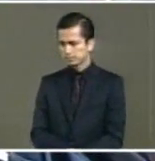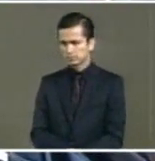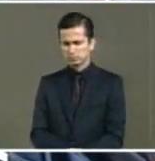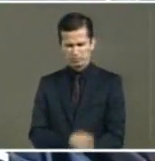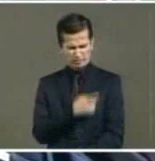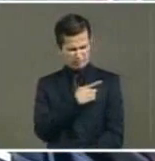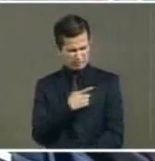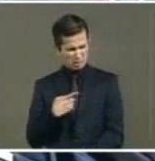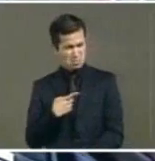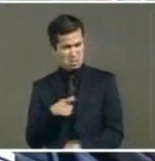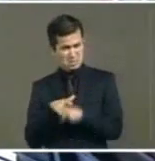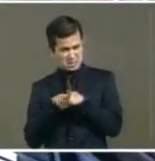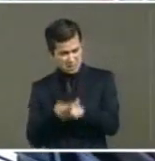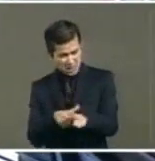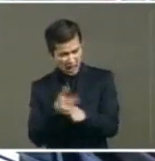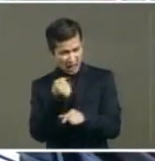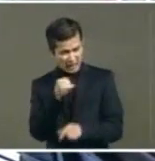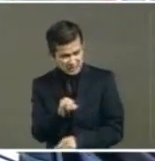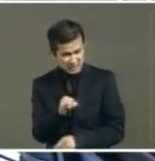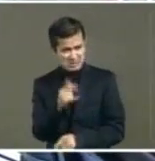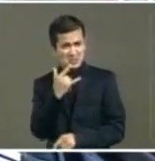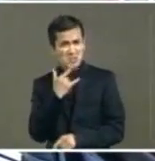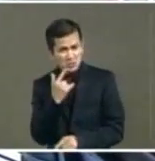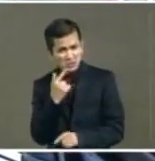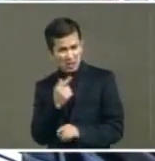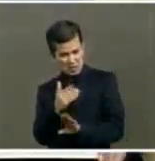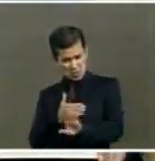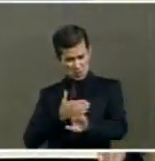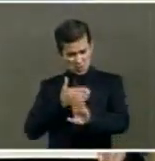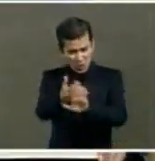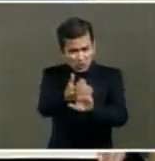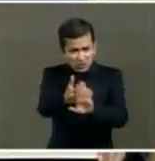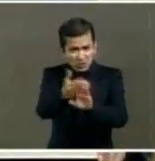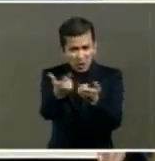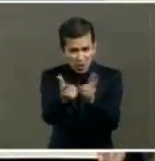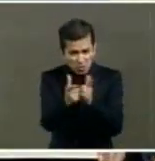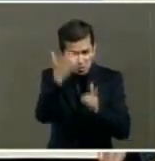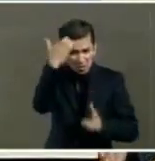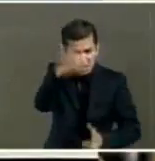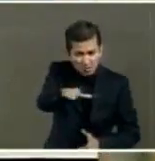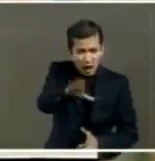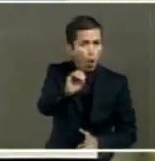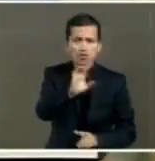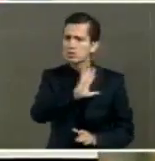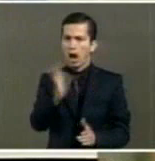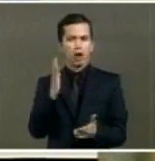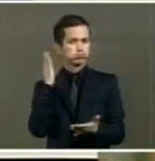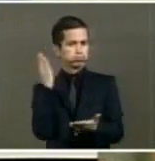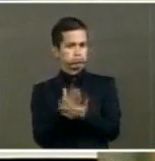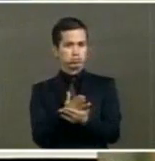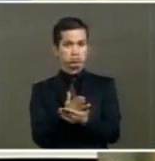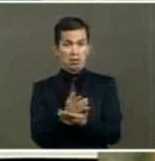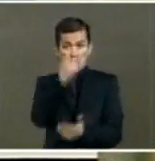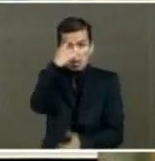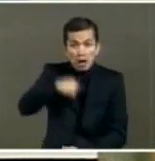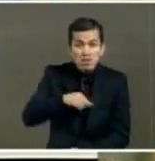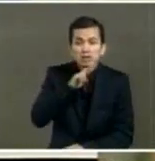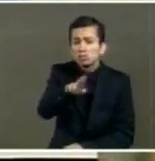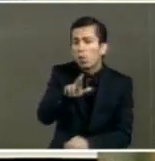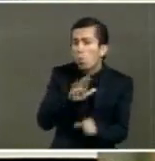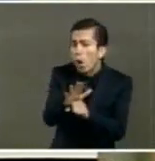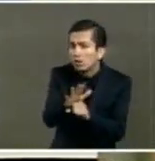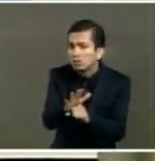¿Y debe continuar esta lucha frontal contra los criminales o debe detenerse? Para mí la respuesta